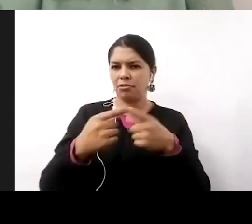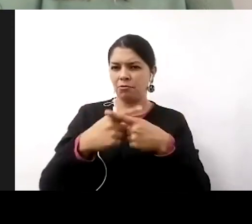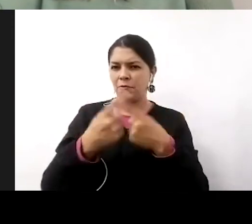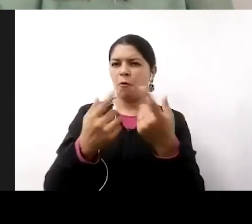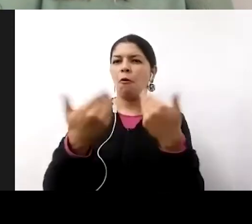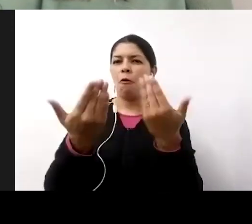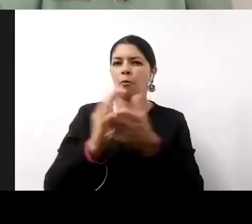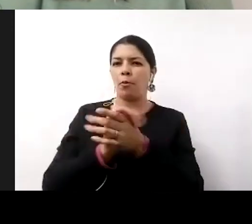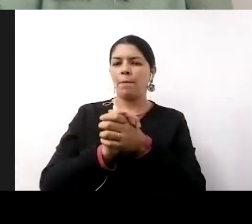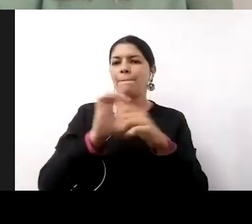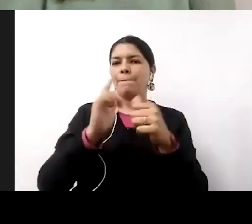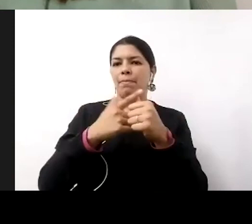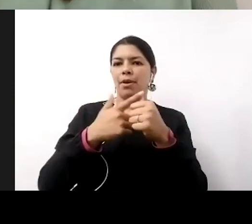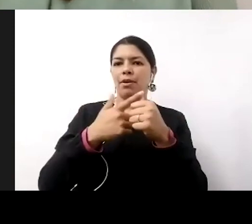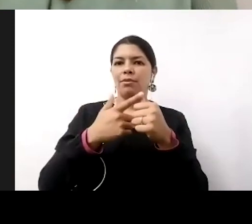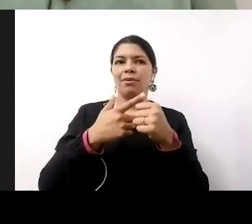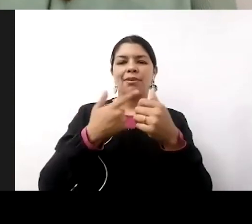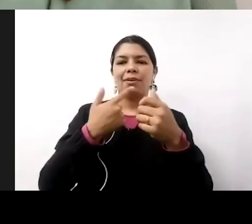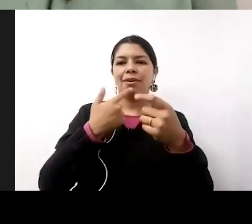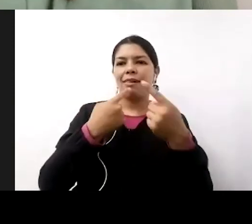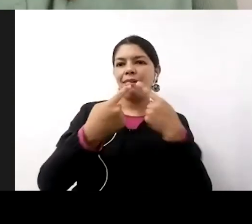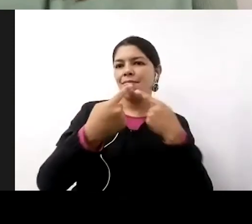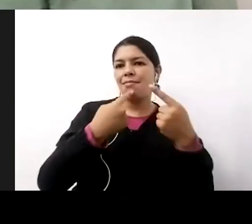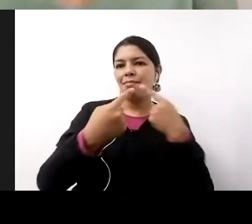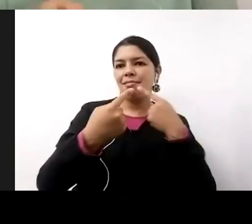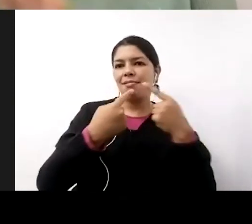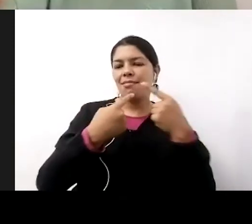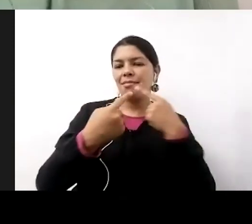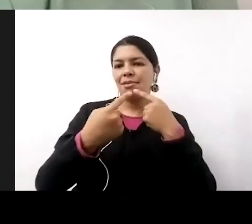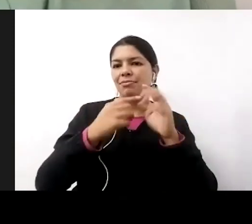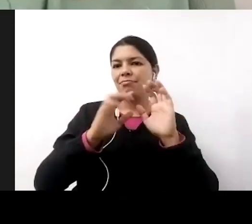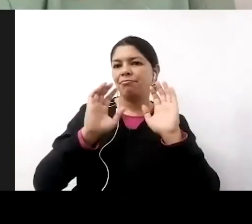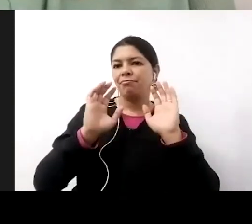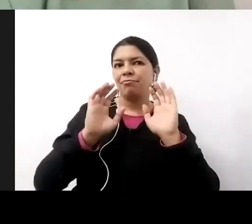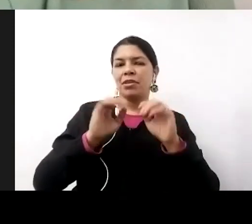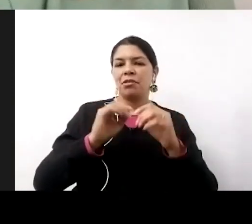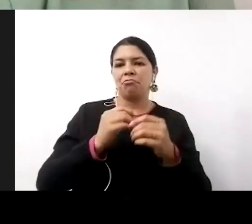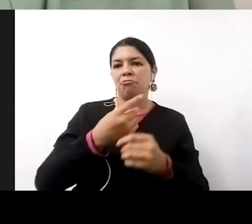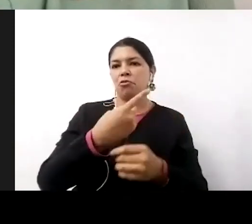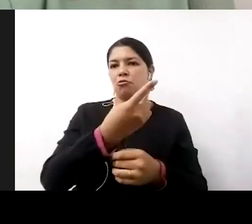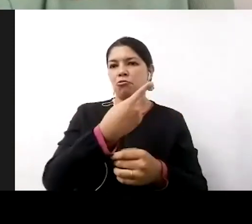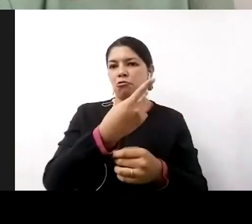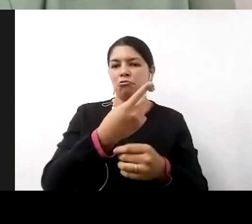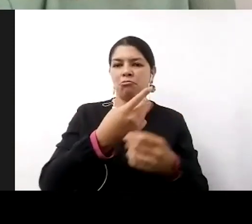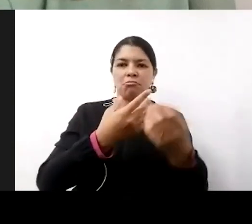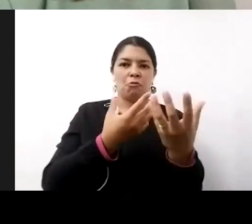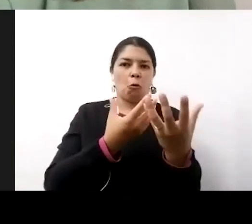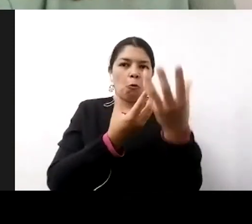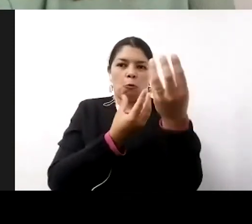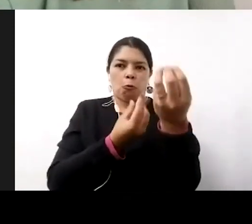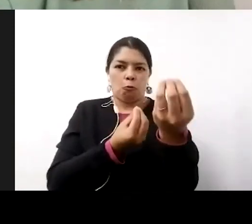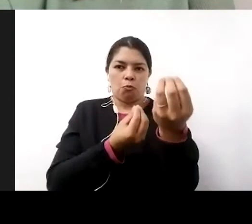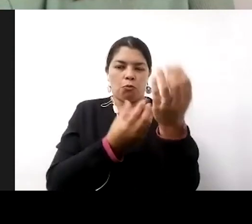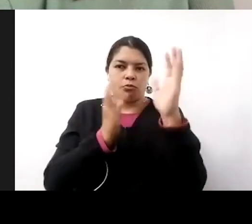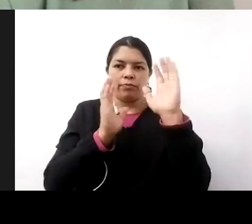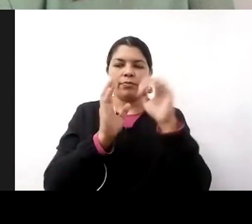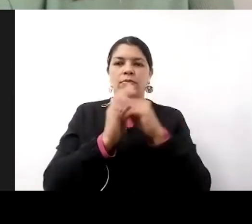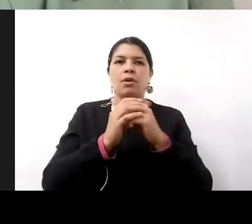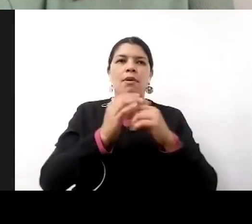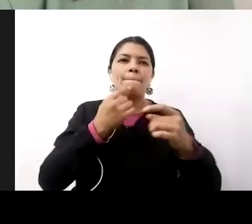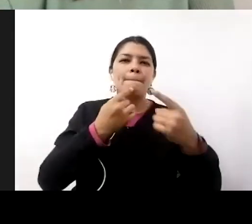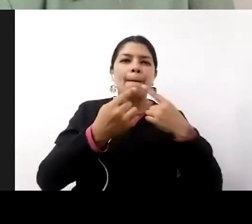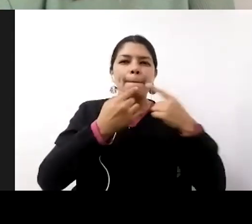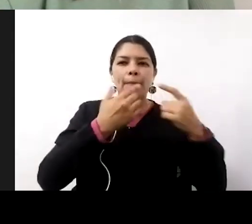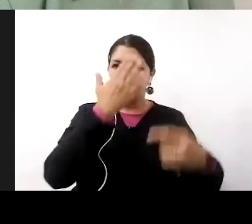la negociación, que es una técnica que se desarrolla cuando hay dos o más personas involucradas y aquí se dialoga cara a